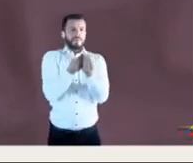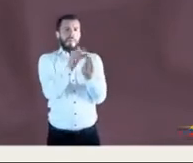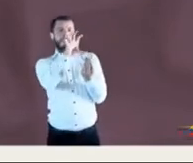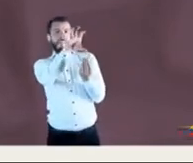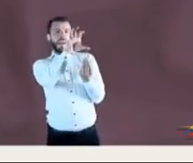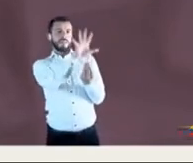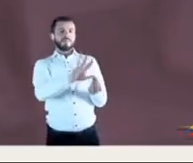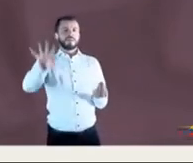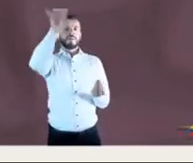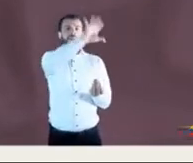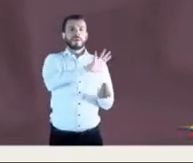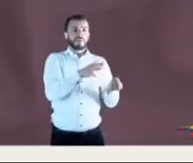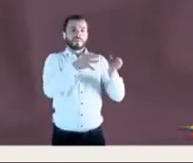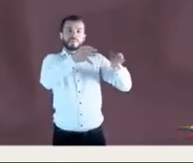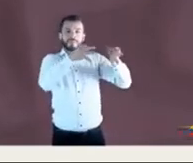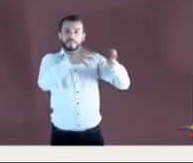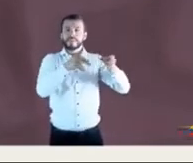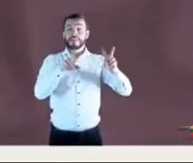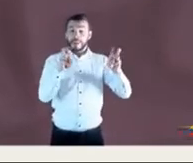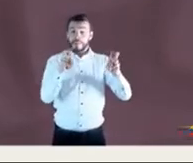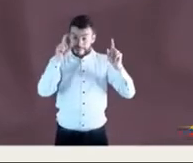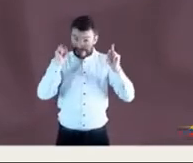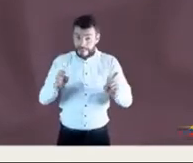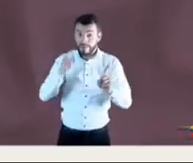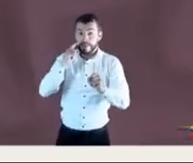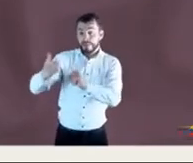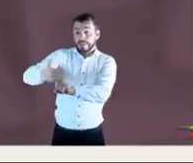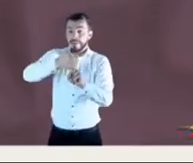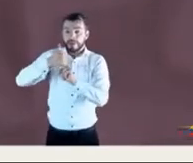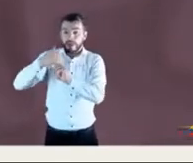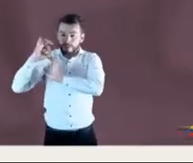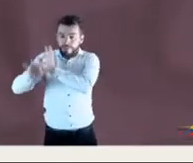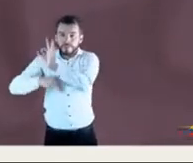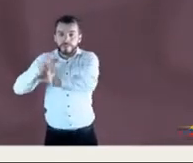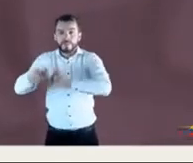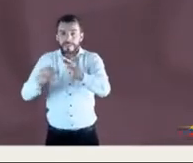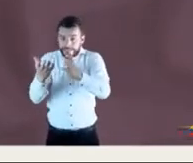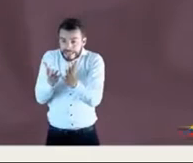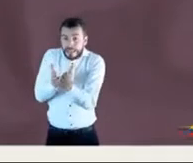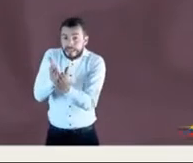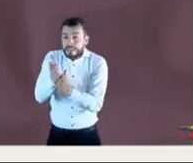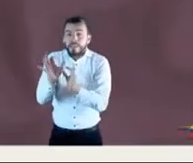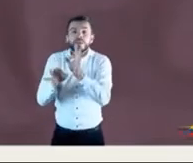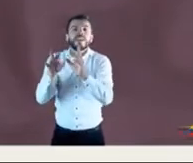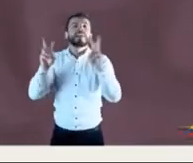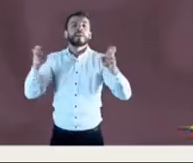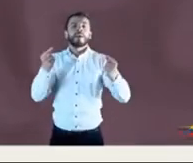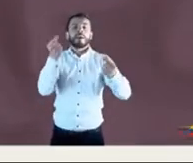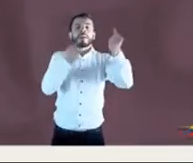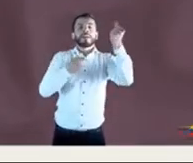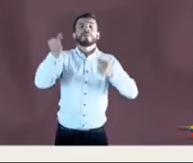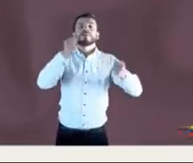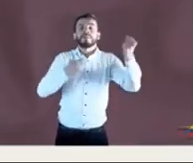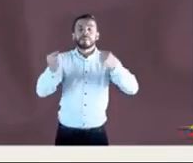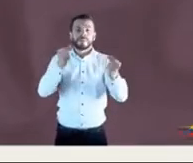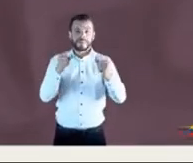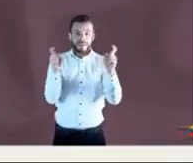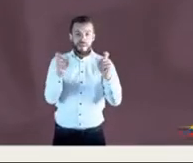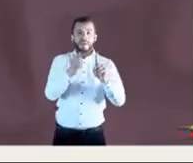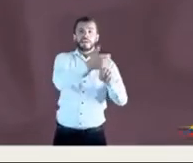su población, para mitigar el impacto de este virus sobre sus ciudadanos, sobre la economía y también sobre la